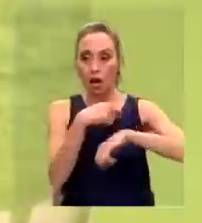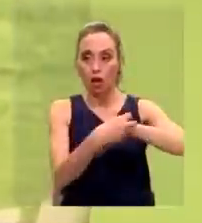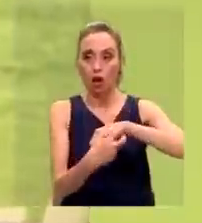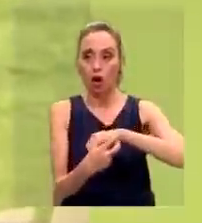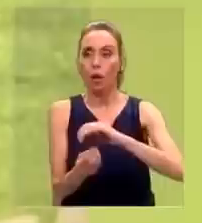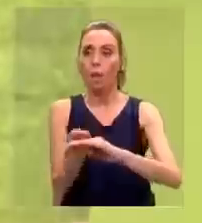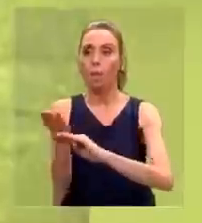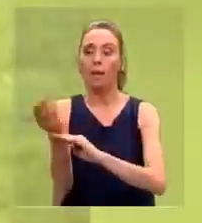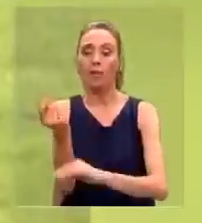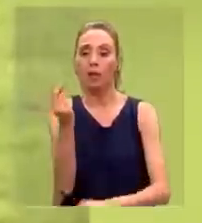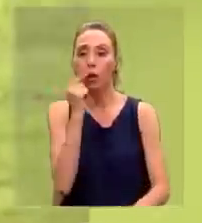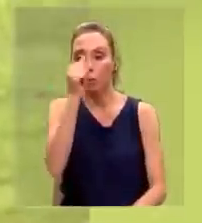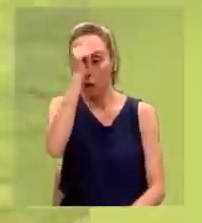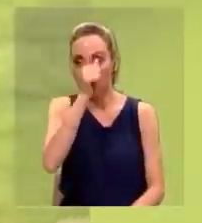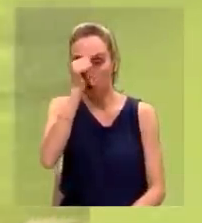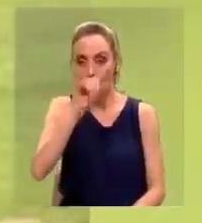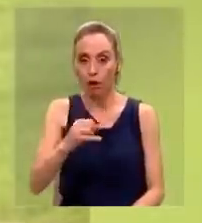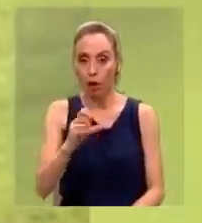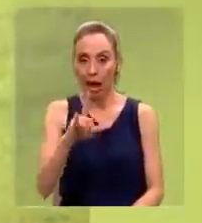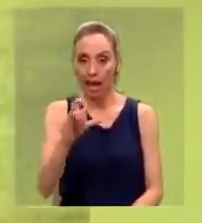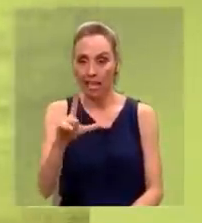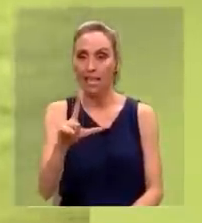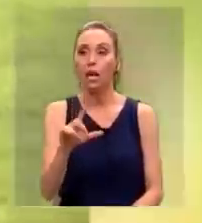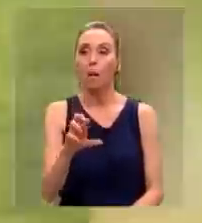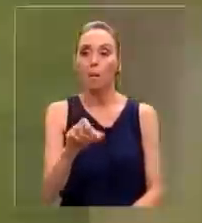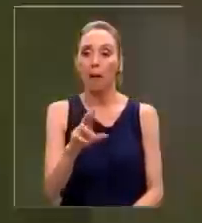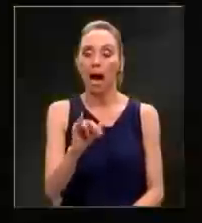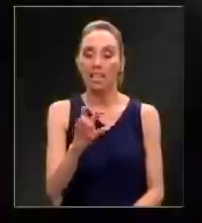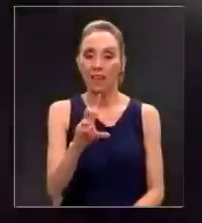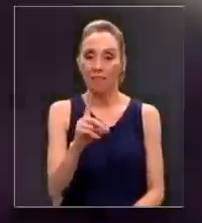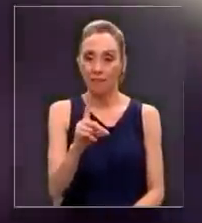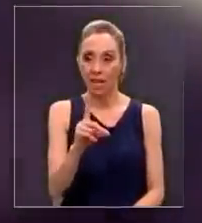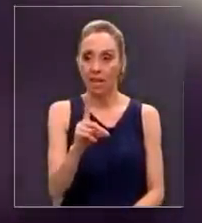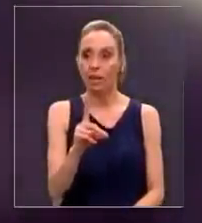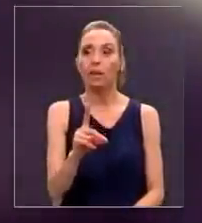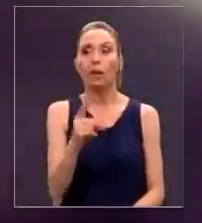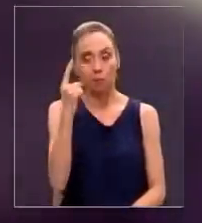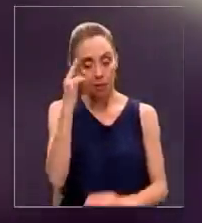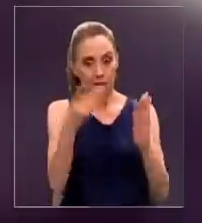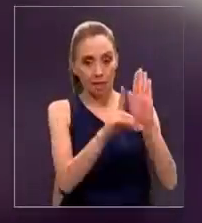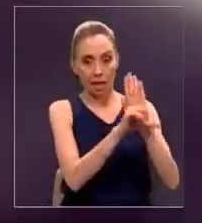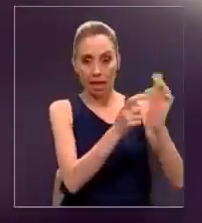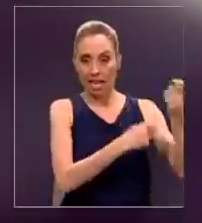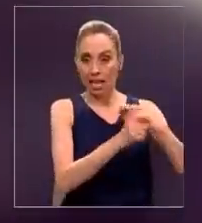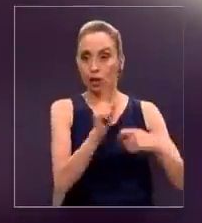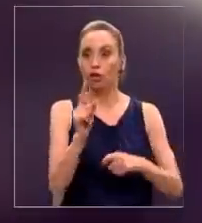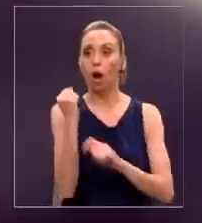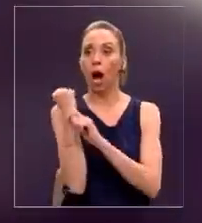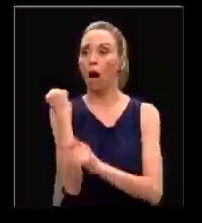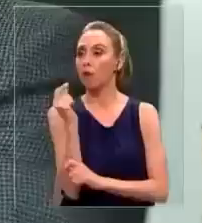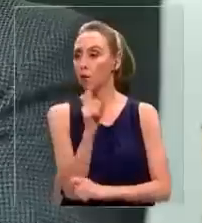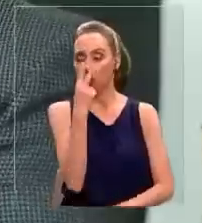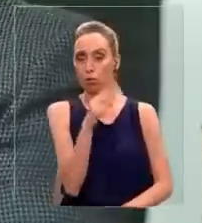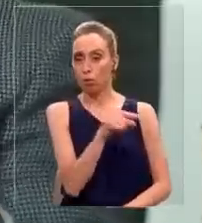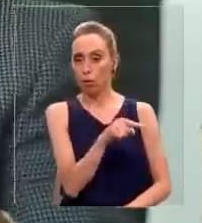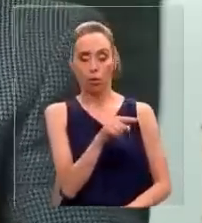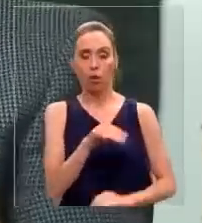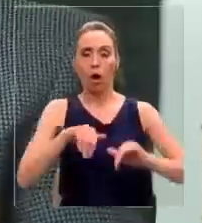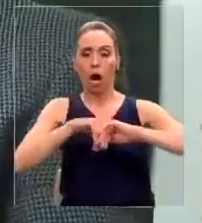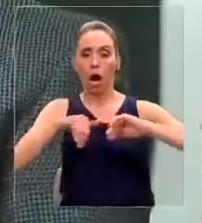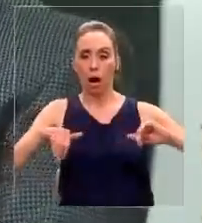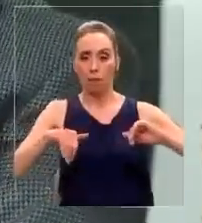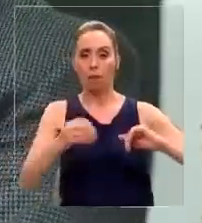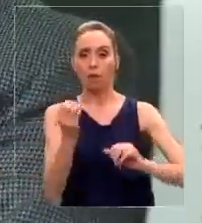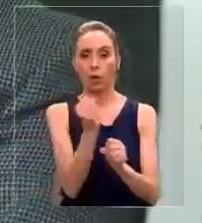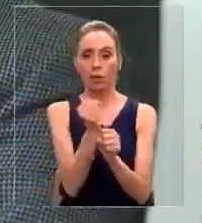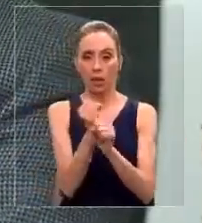pide dinero a Domingo Jalil. Pero Paribet está lejos del negocio ilícito, asegura su defensa. Independiente del buen